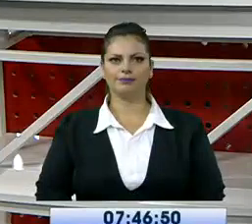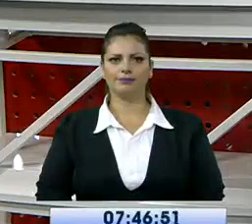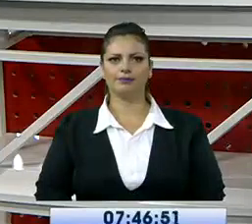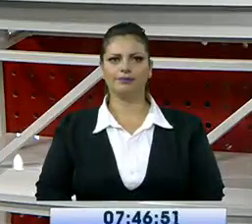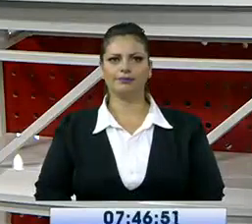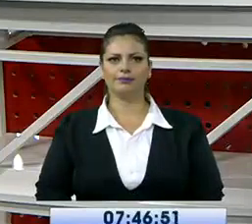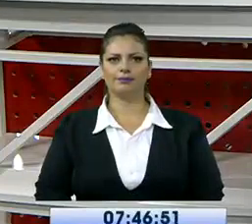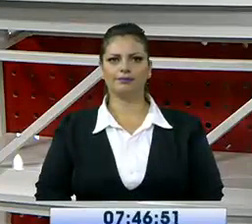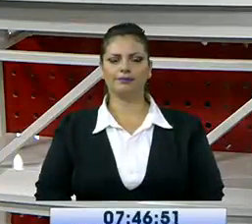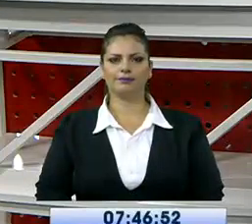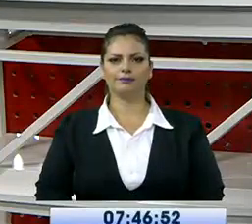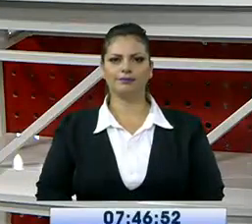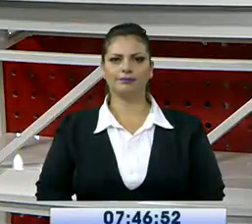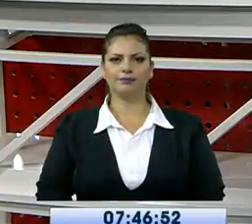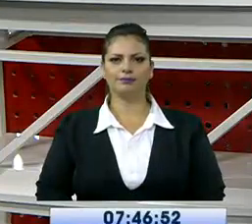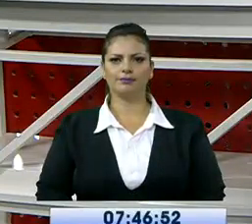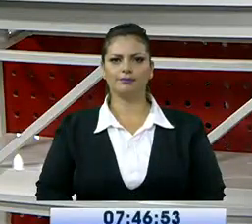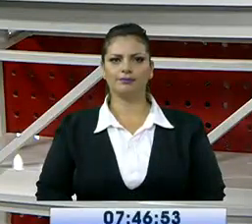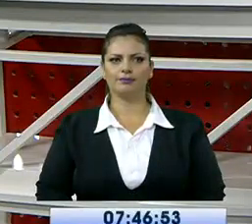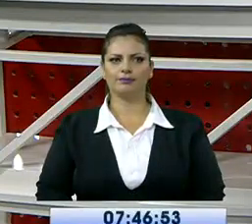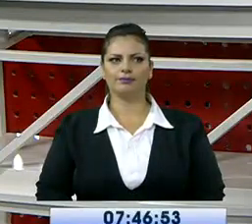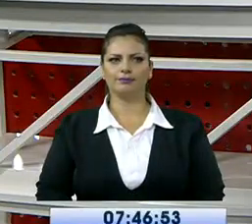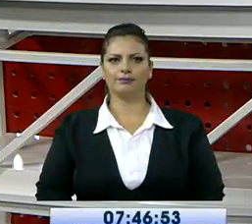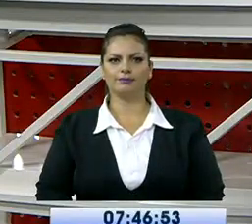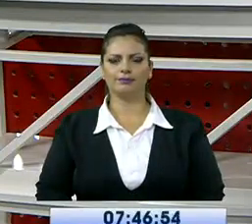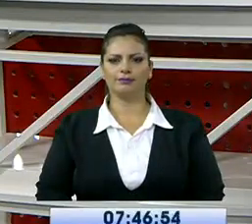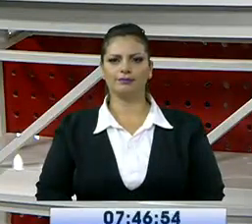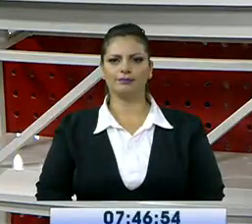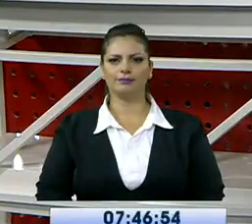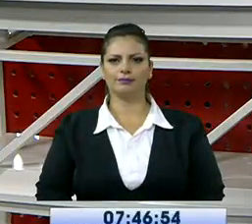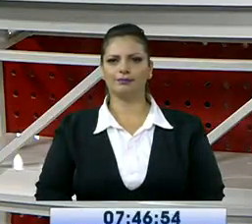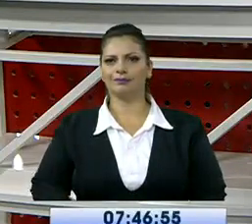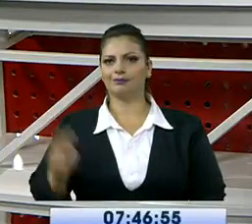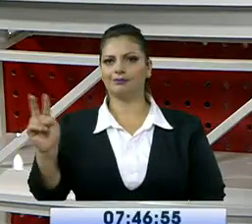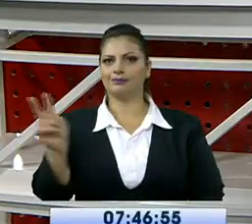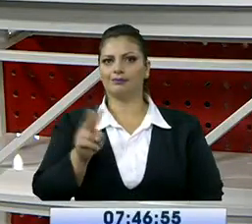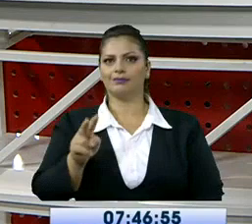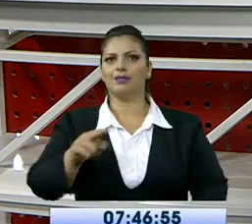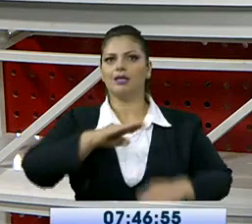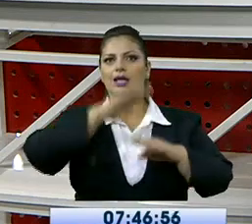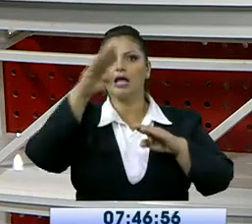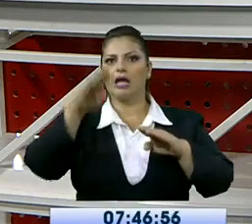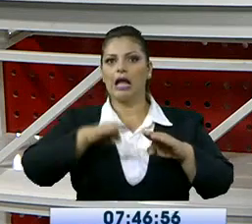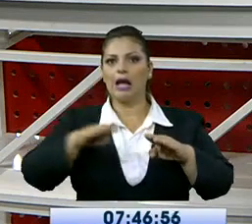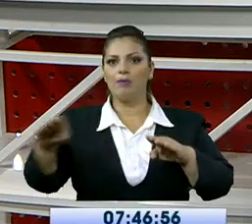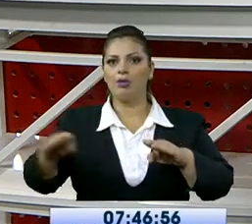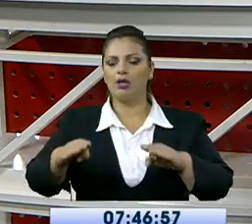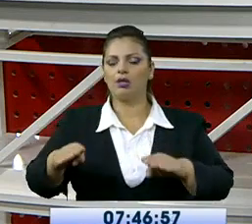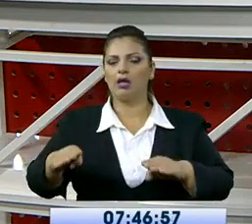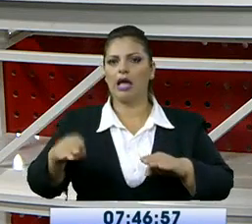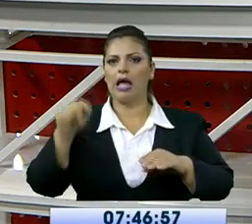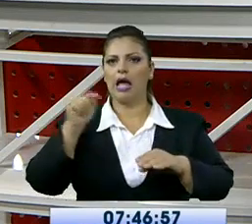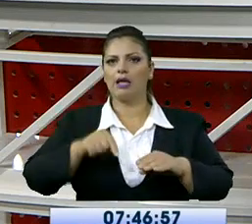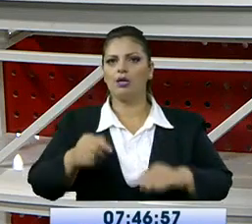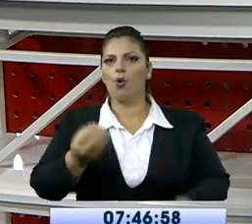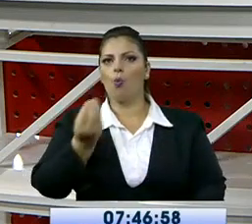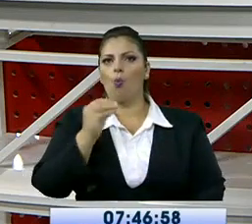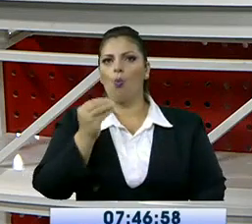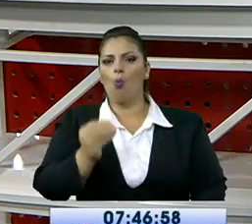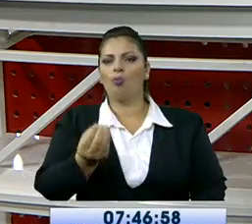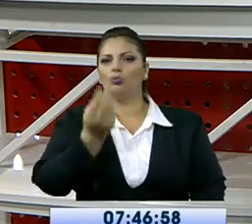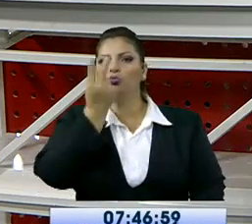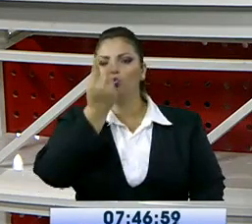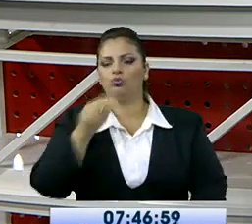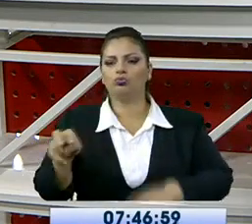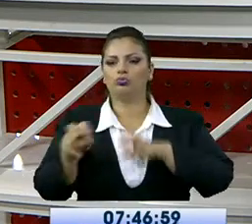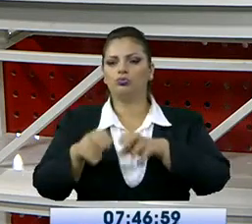Bueno, señor productor, veamos ese asunto de los dos menores de edad que se salvaron de morir luego de que la camioneta en la que viajaban se volcó tras